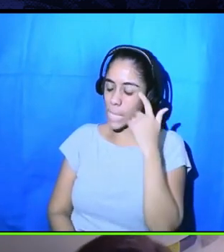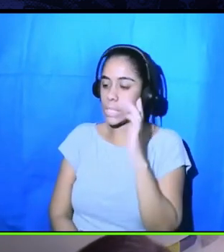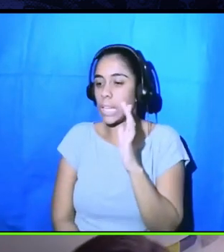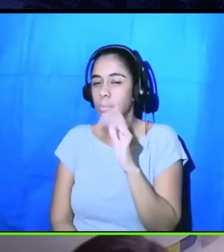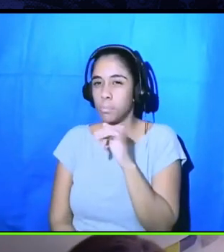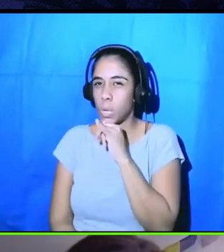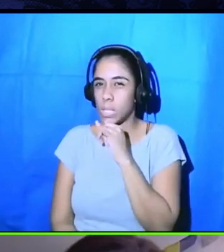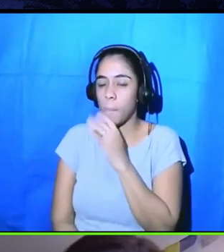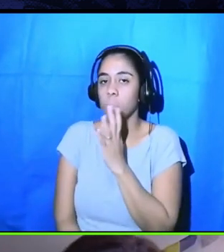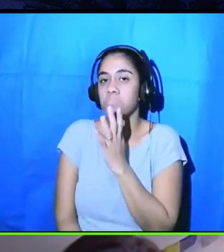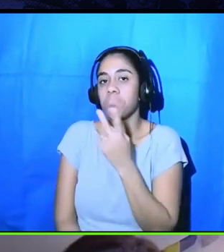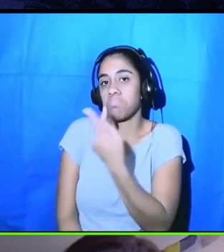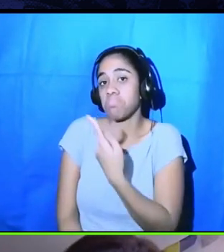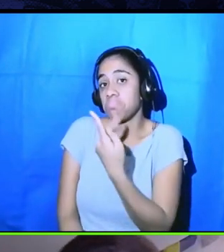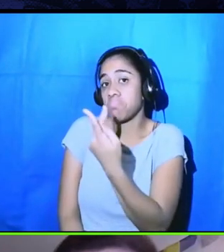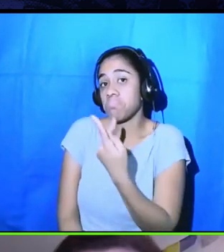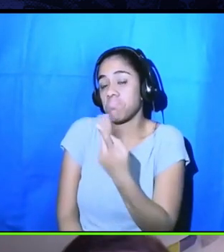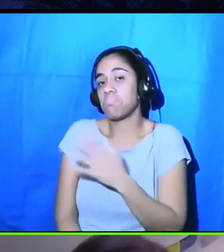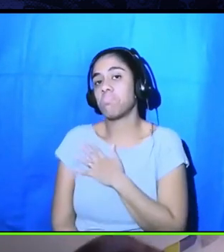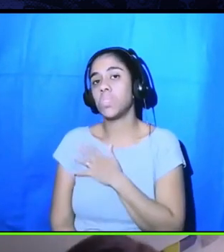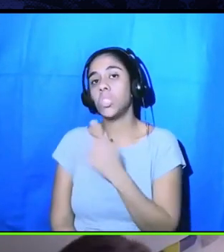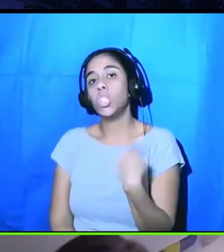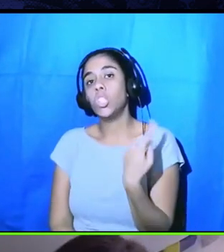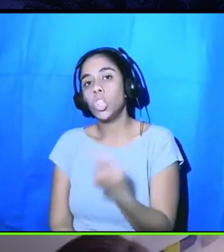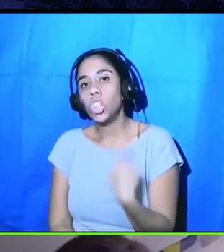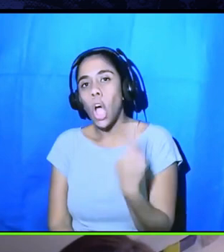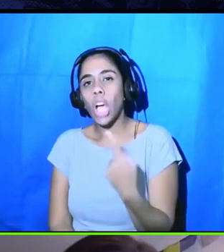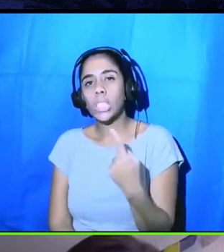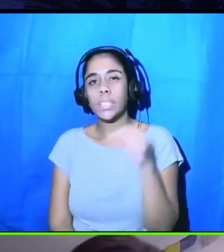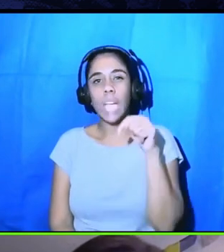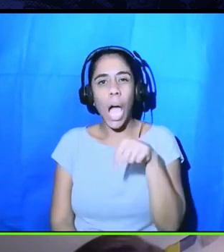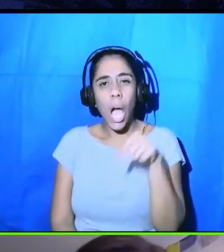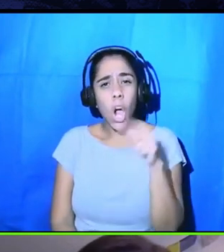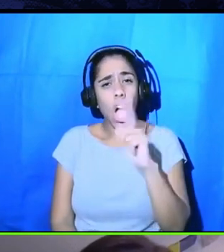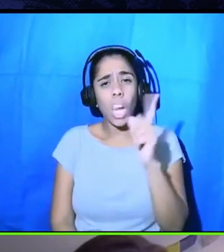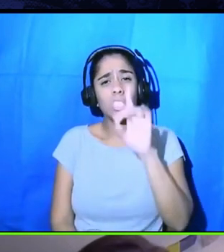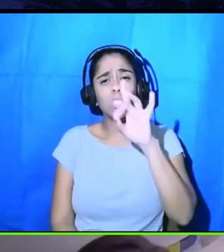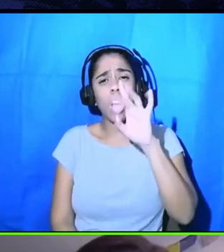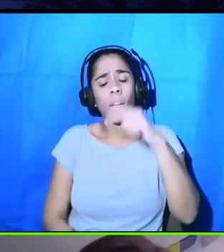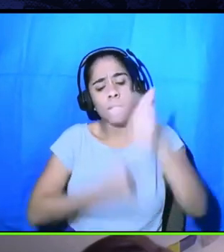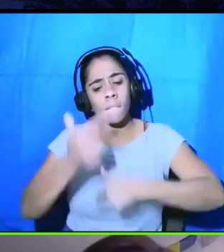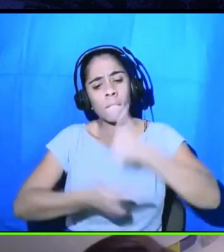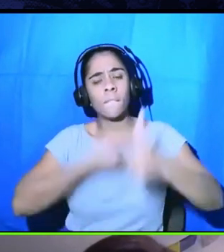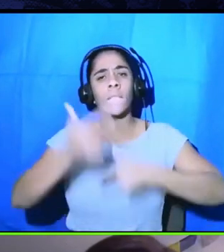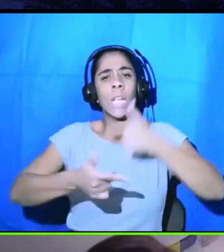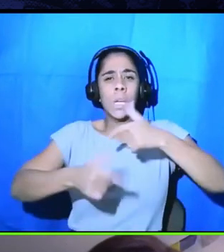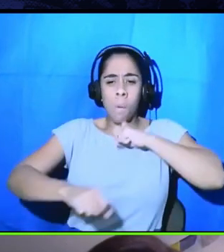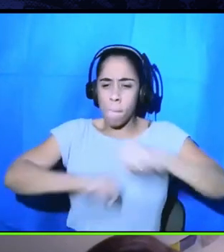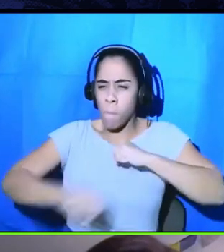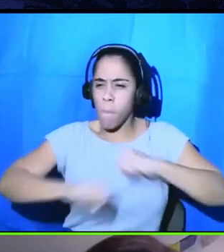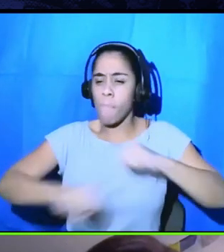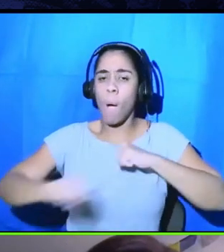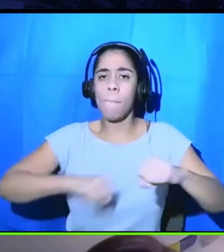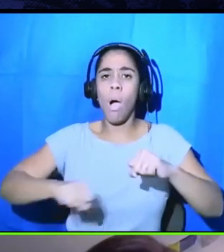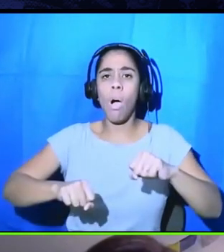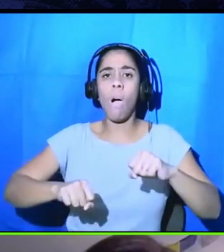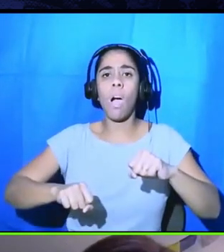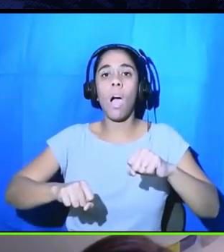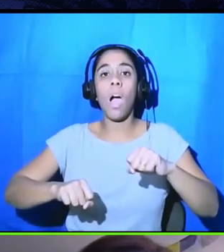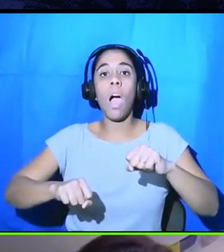desde las bases desde los movimientos desde los territorios cómo vamos a caminar el camino